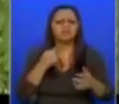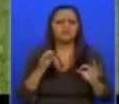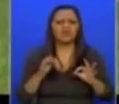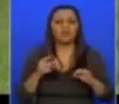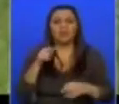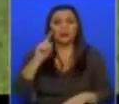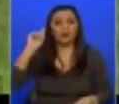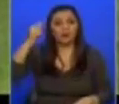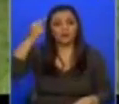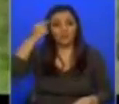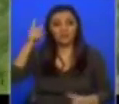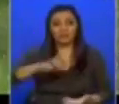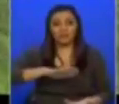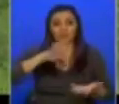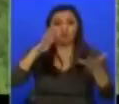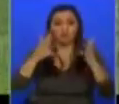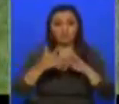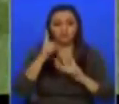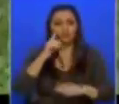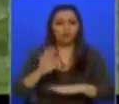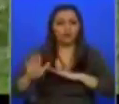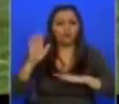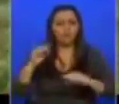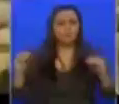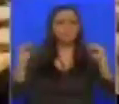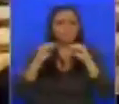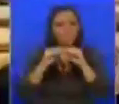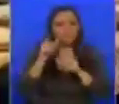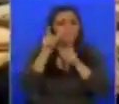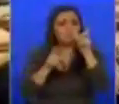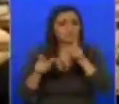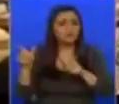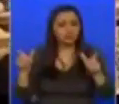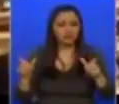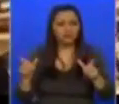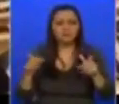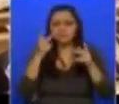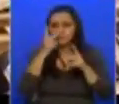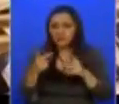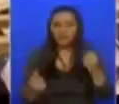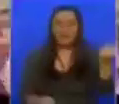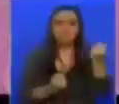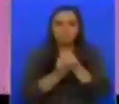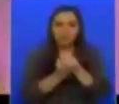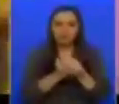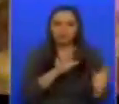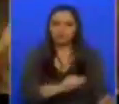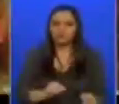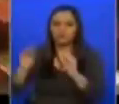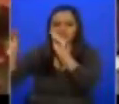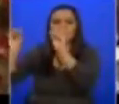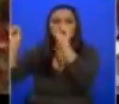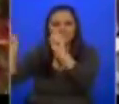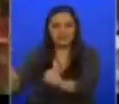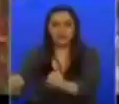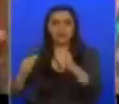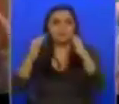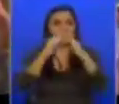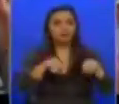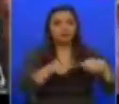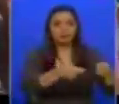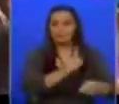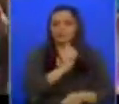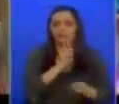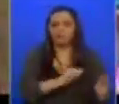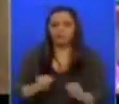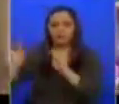gobierno de la Revolución Ciudadana, comprometido siempre con la gente, ratifica su apoyo a la reubicación de quienes habitan